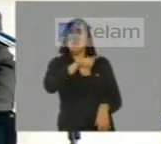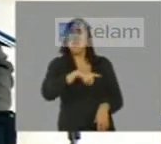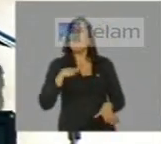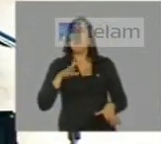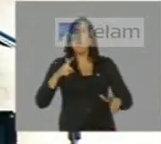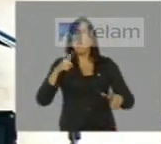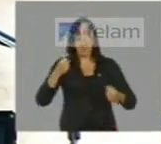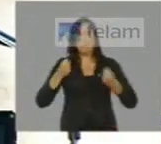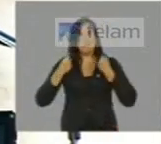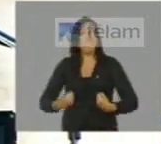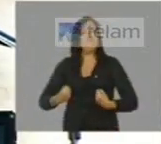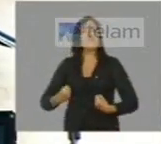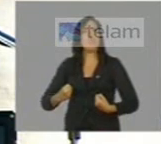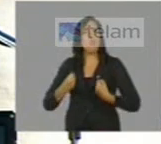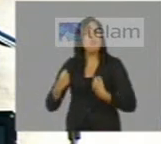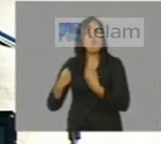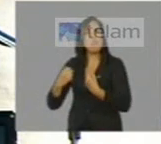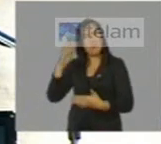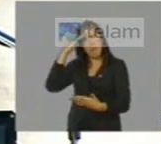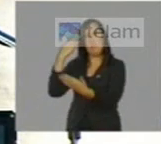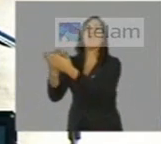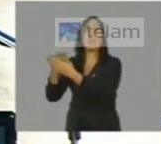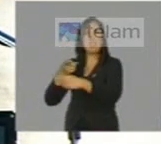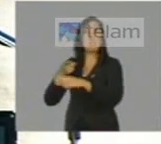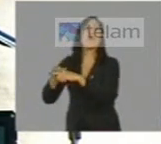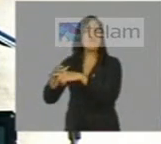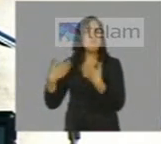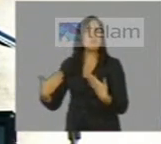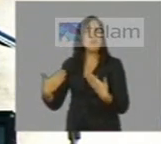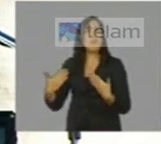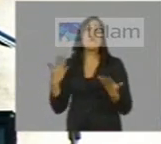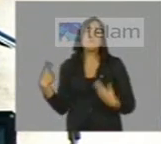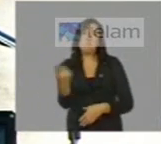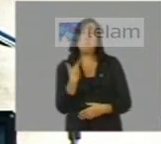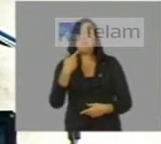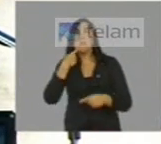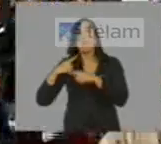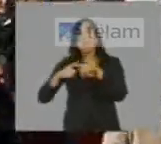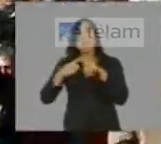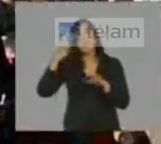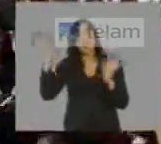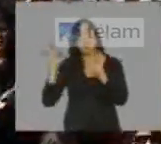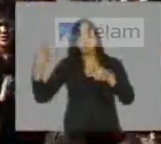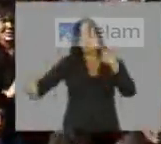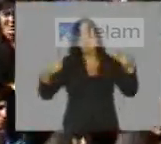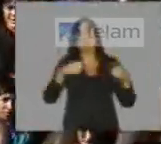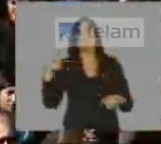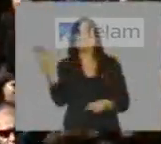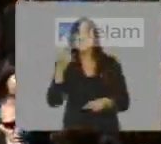hacer. Pero bueno, son visiones discutibles y opinables, como todas las